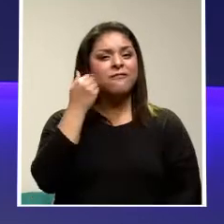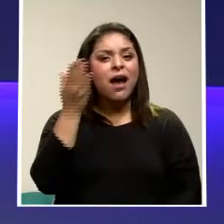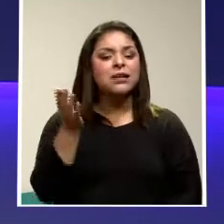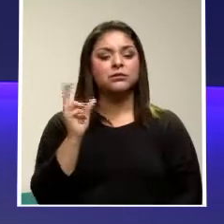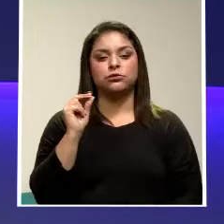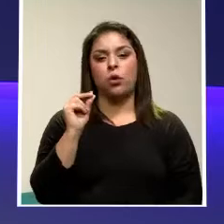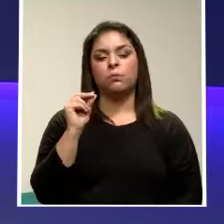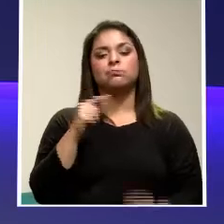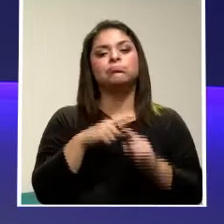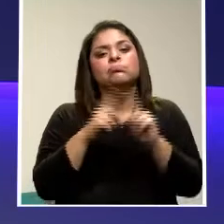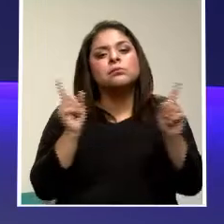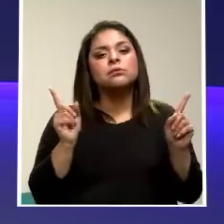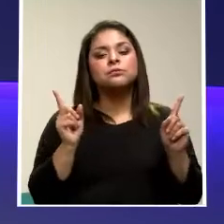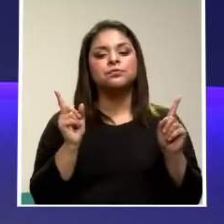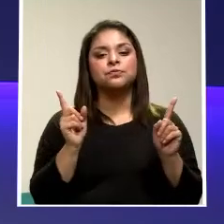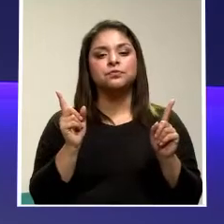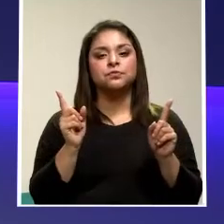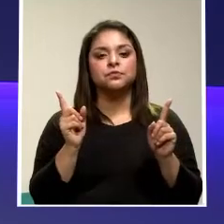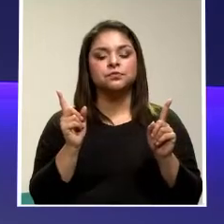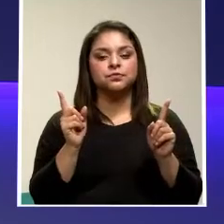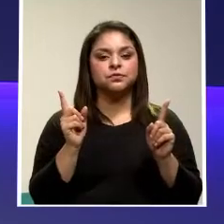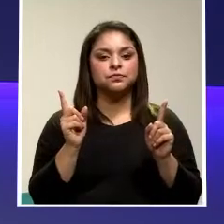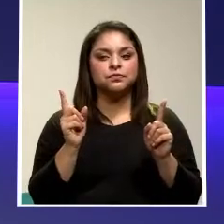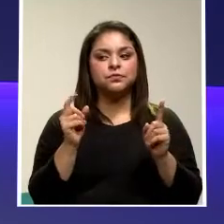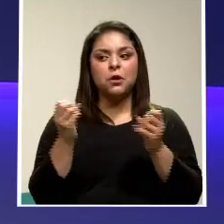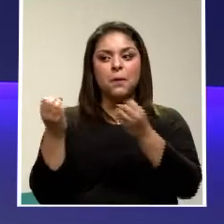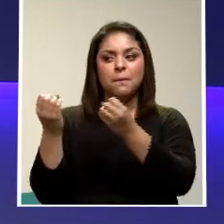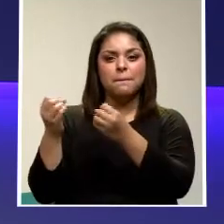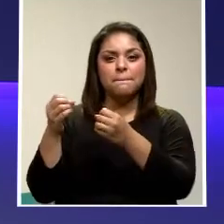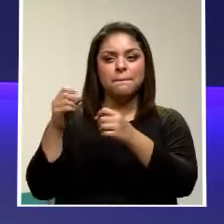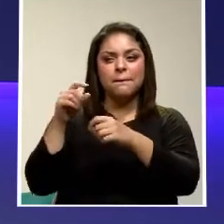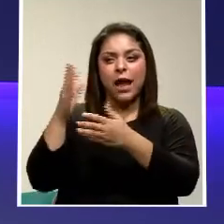pero varios jóvenes